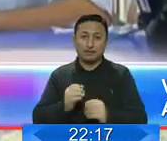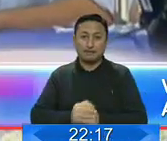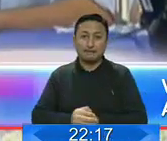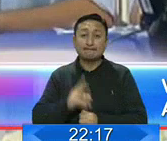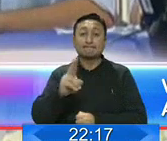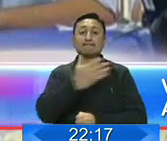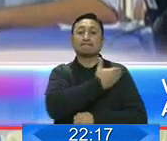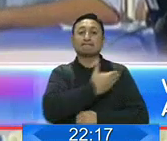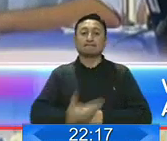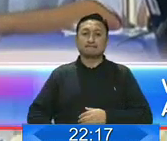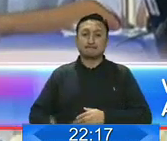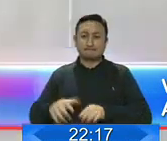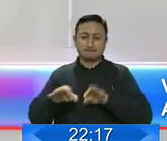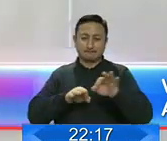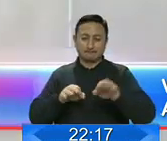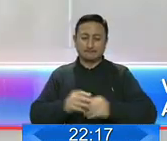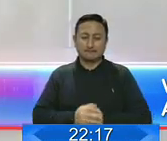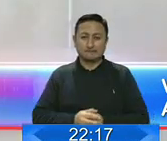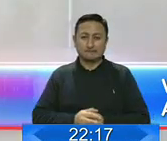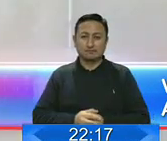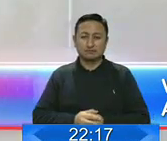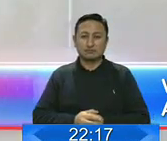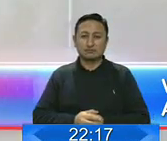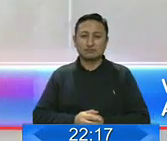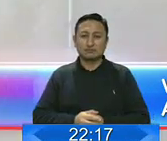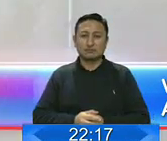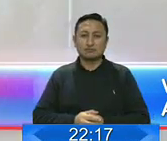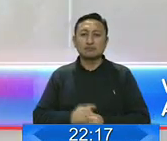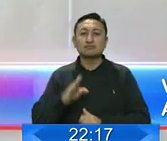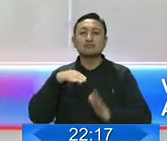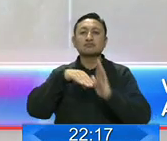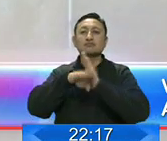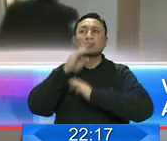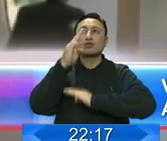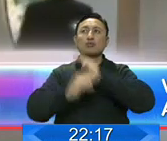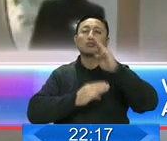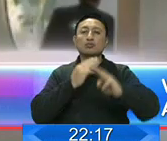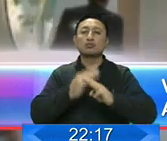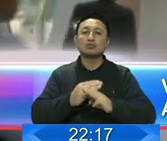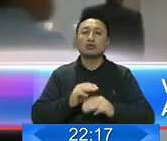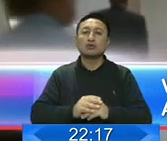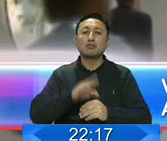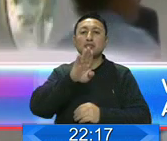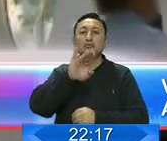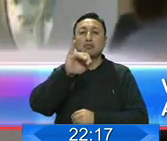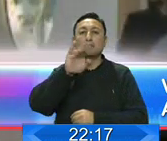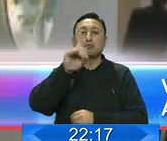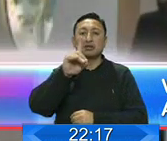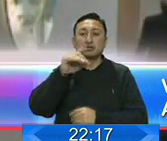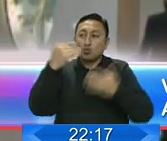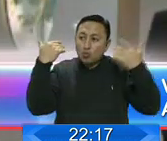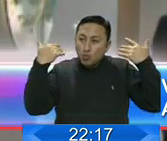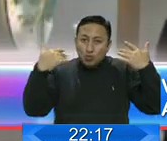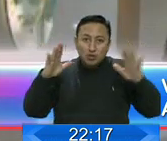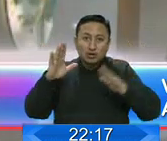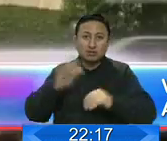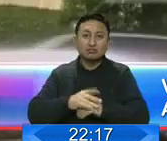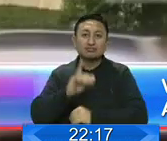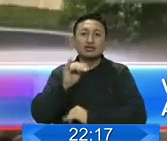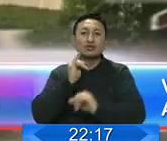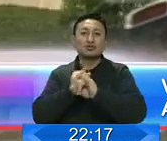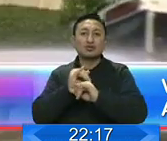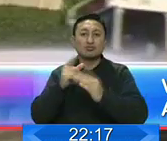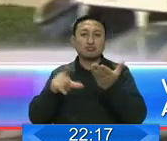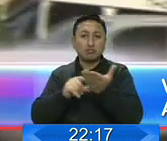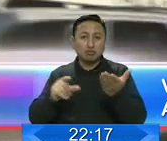segundo mandatario expresó: el Fondo, el Banco Mundial, el BID, y cualquier ente financiero es como cualquier banco